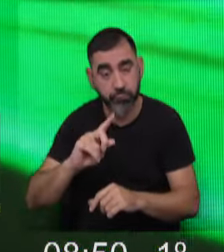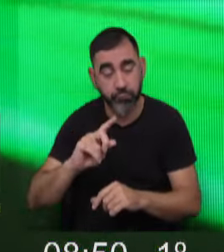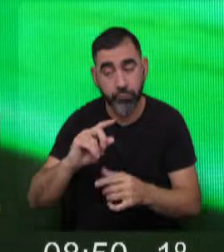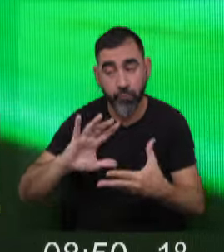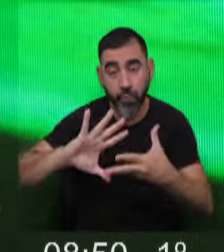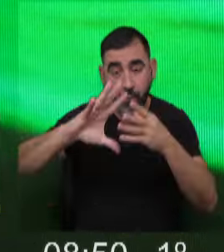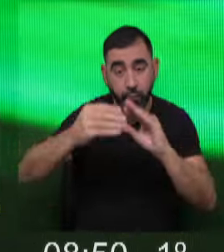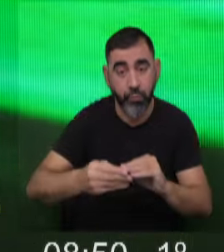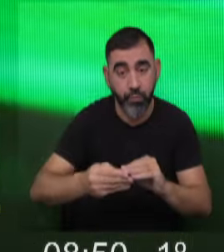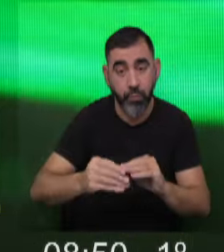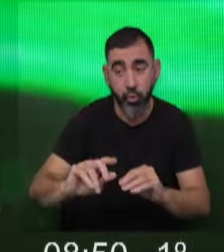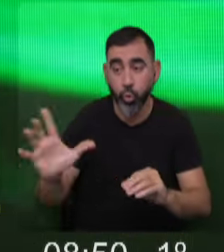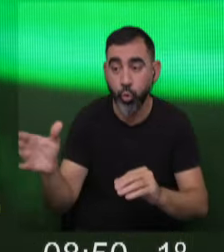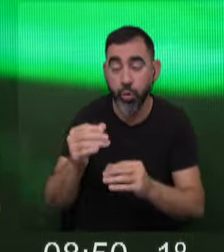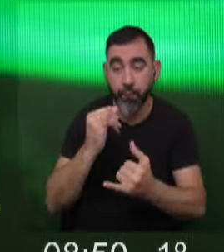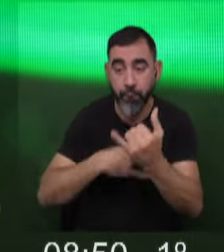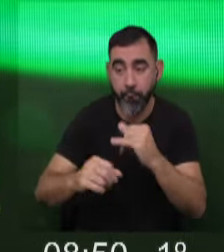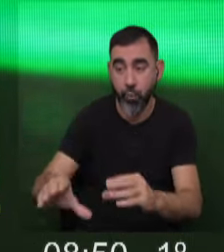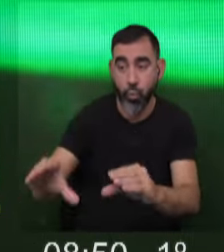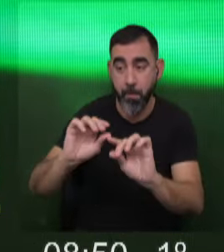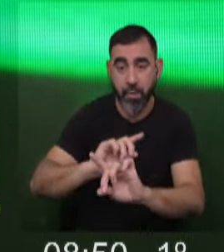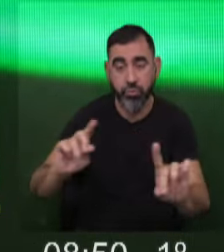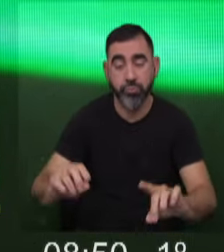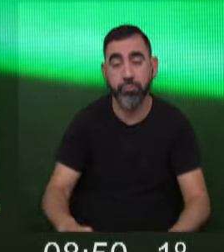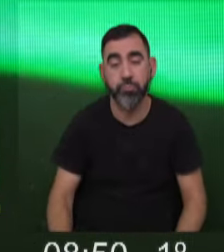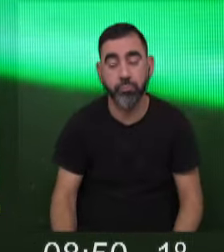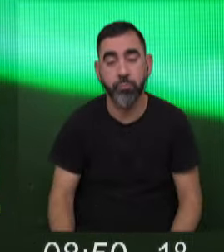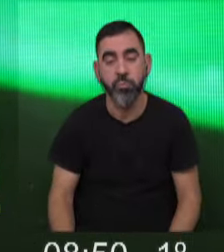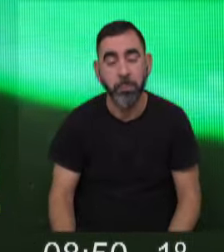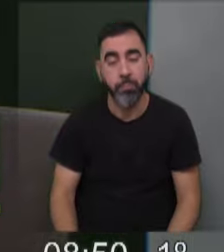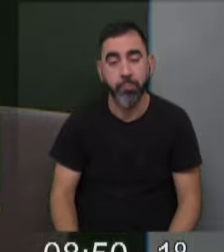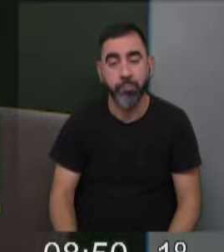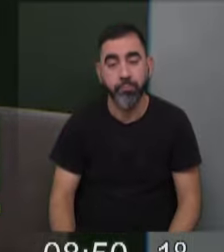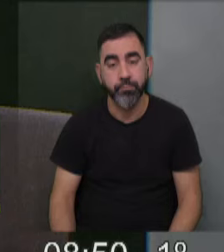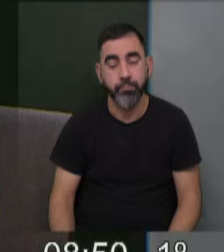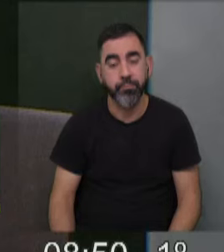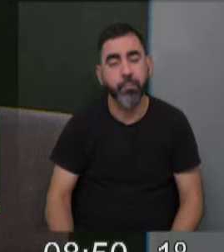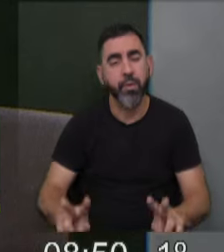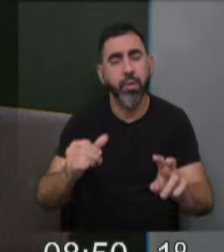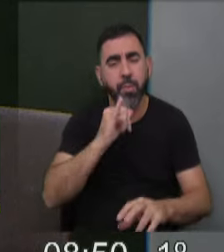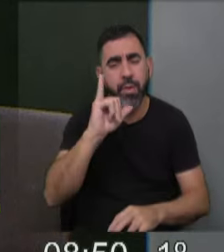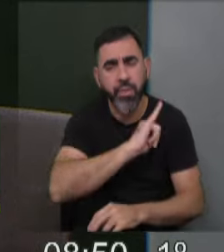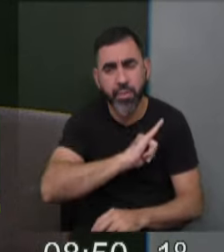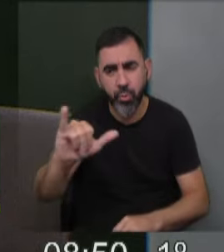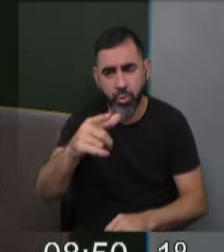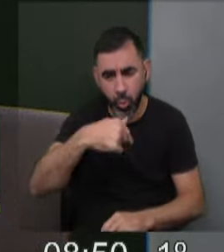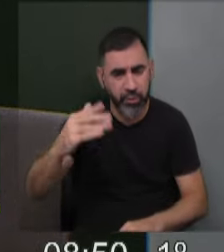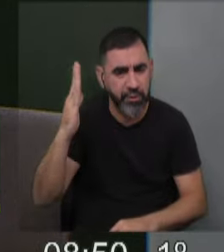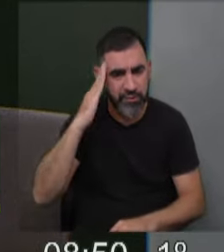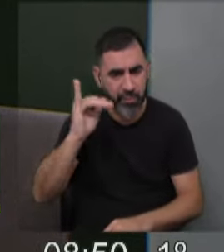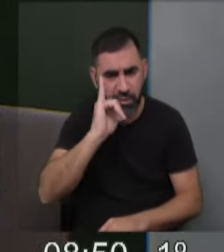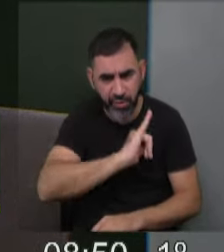herramienta, no nos llegó toda la información. Claro, a mí me interesa hablar de las denuncias, ¿no? O sea, ¿a ustedes les llegan las denuncias?